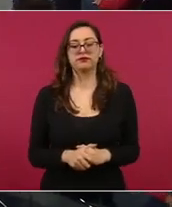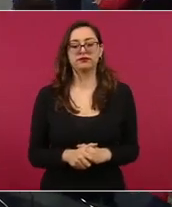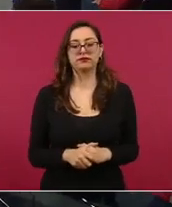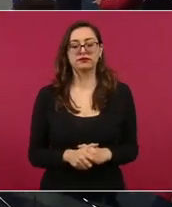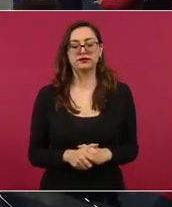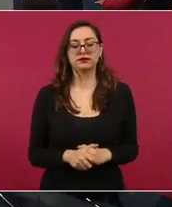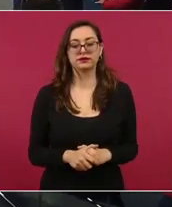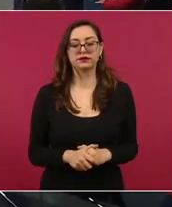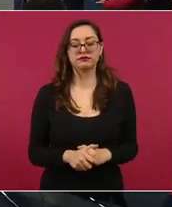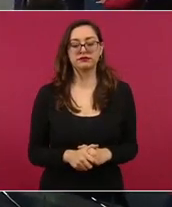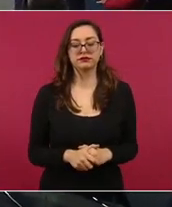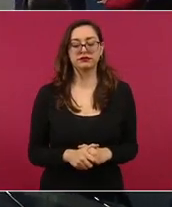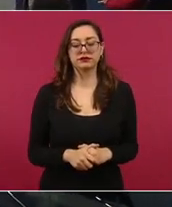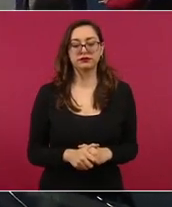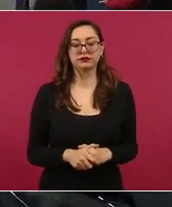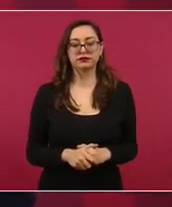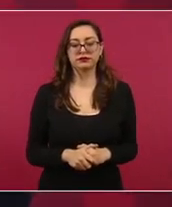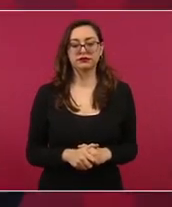no puede.